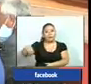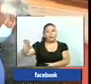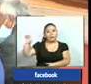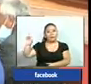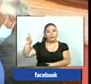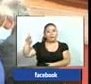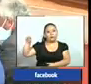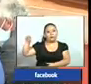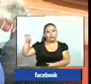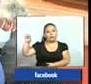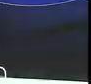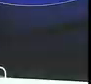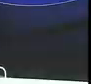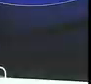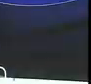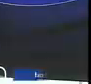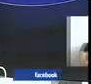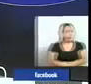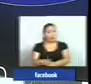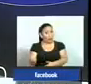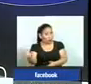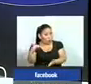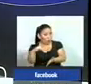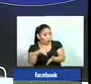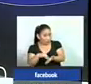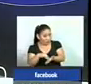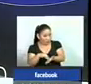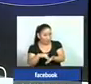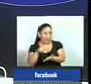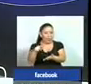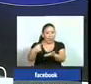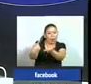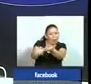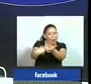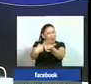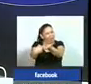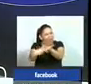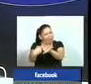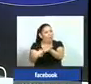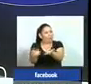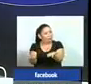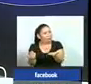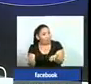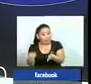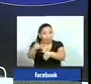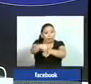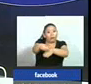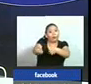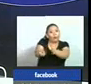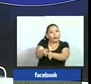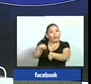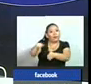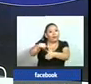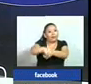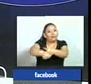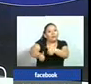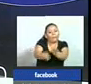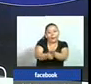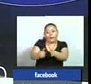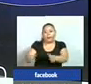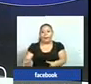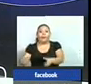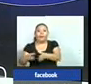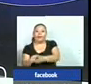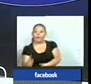Hechos de Ernesto Cornejo. Y nuevamente se generó una discusión entre diputados de la Asamblea Legislativa y dos